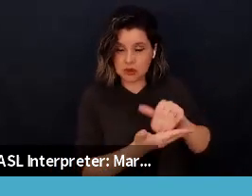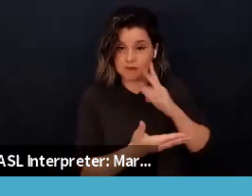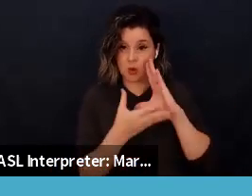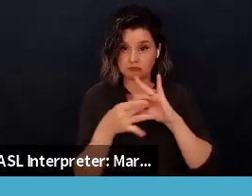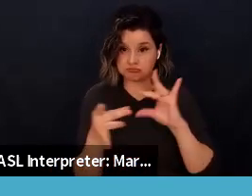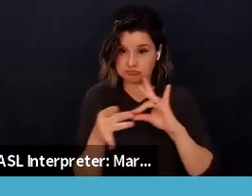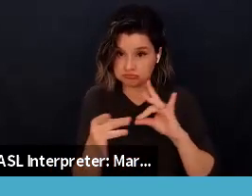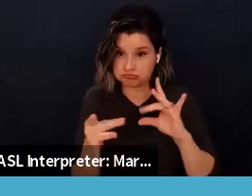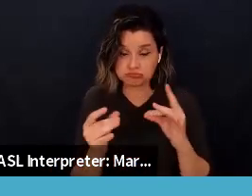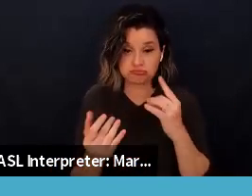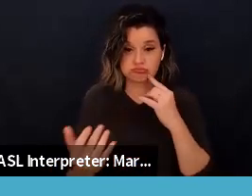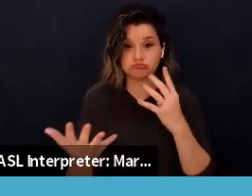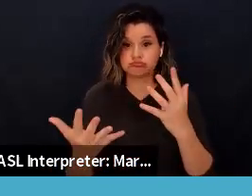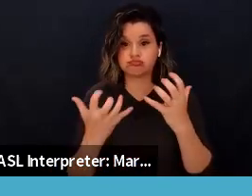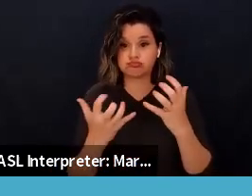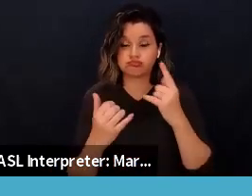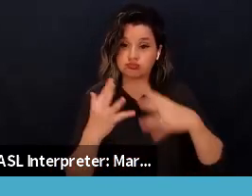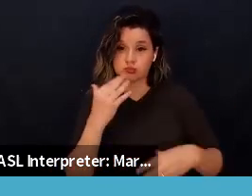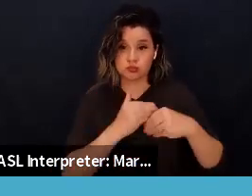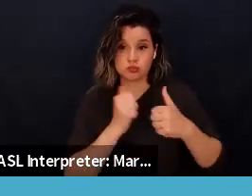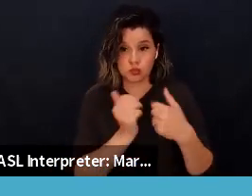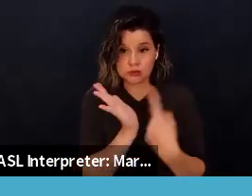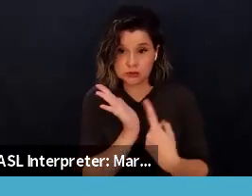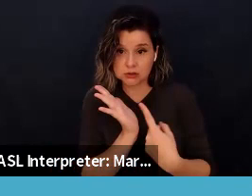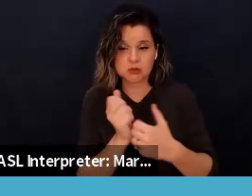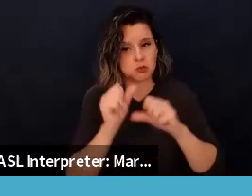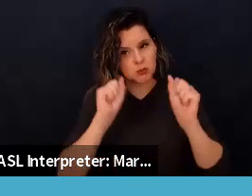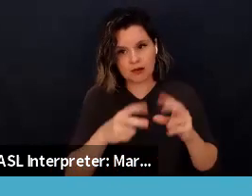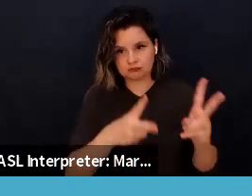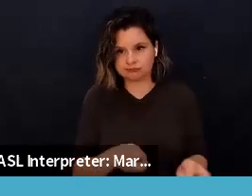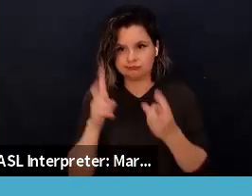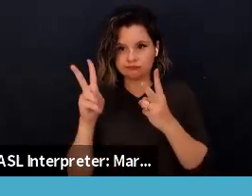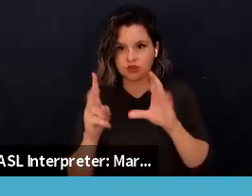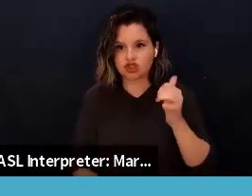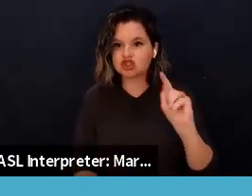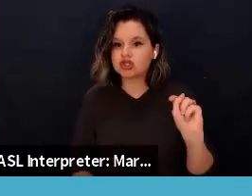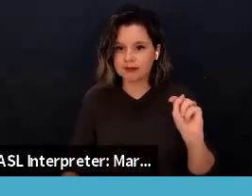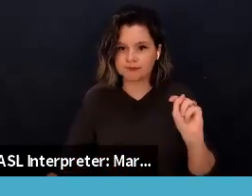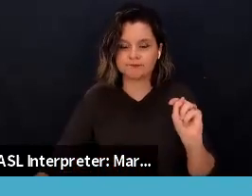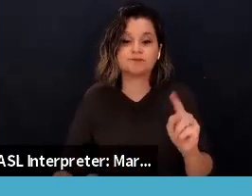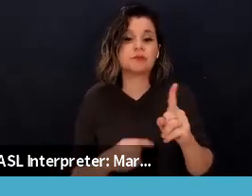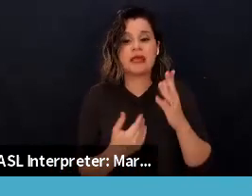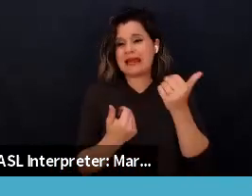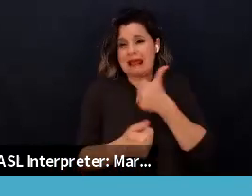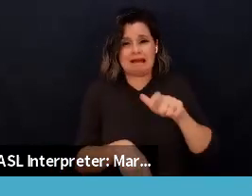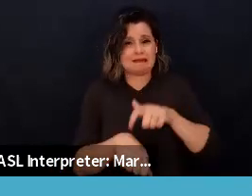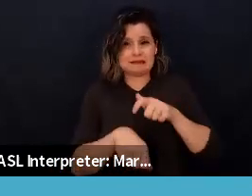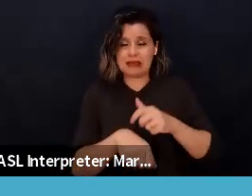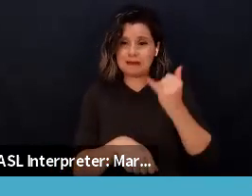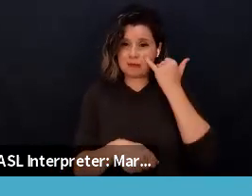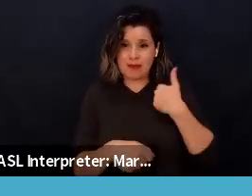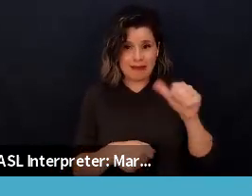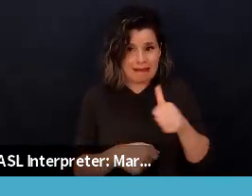que quieren añadir a la conversación, pueden ponerlos en el chat. Y en cualquier momento, si tienen